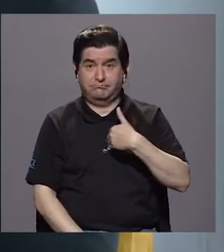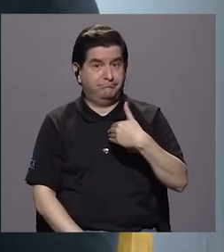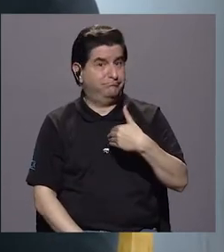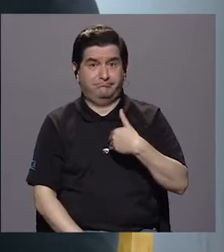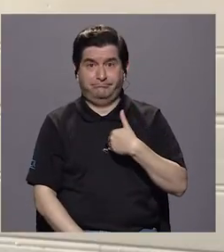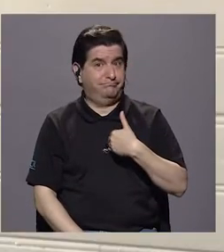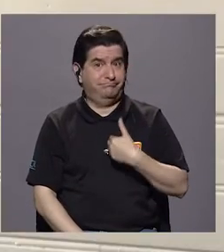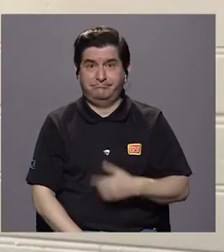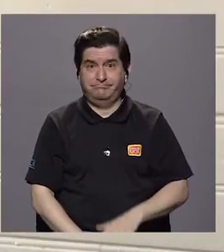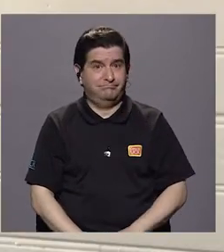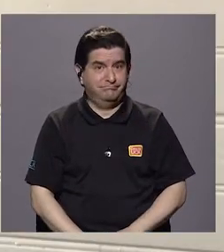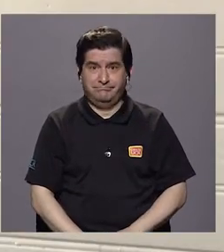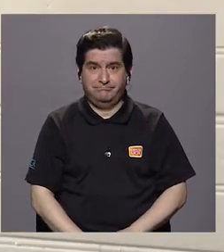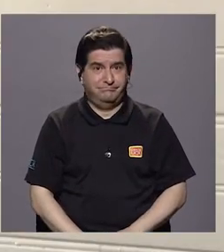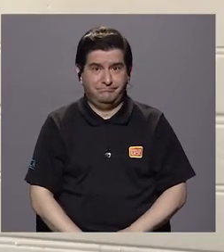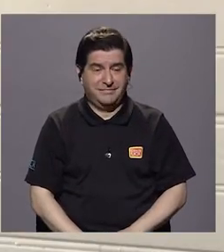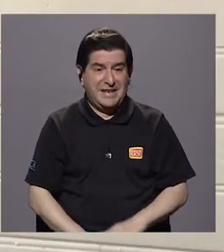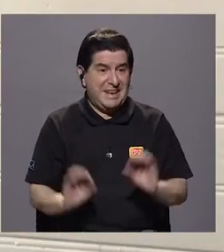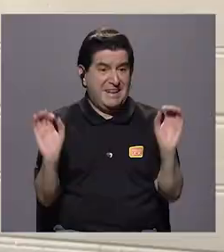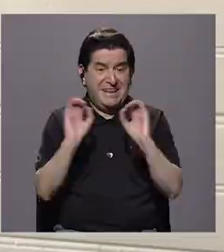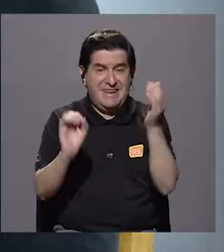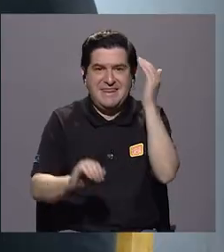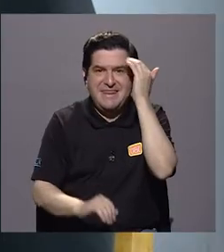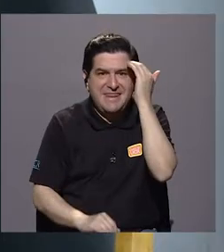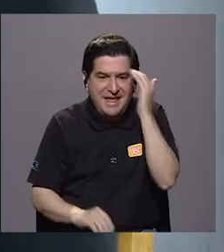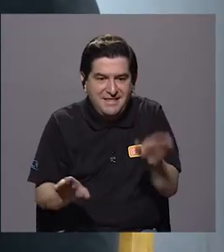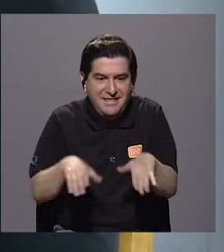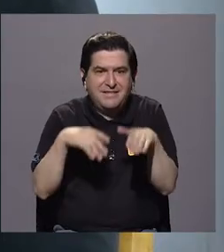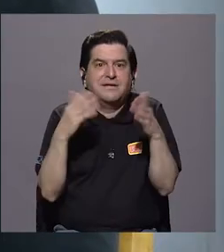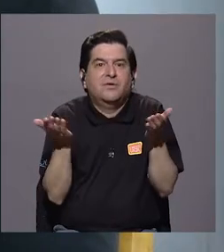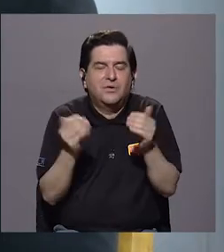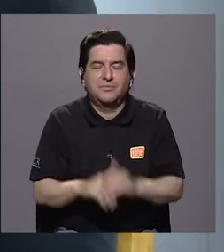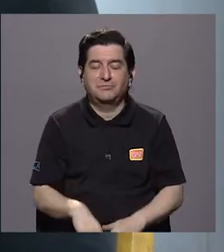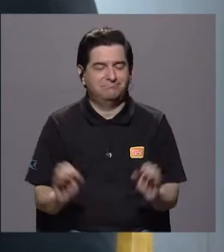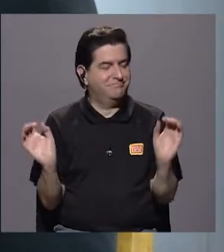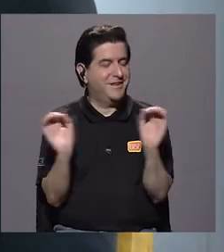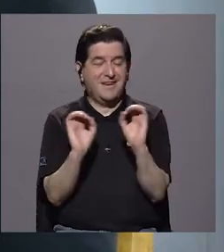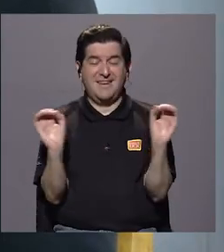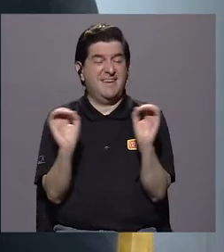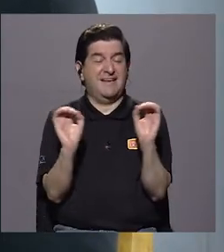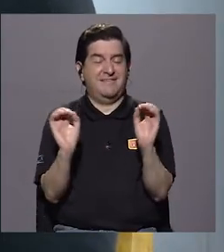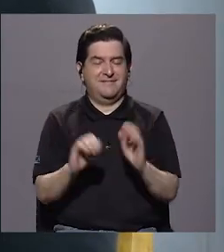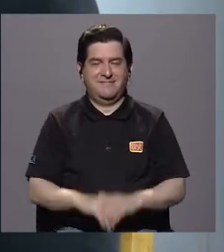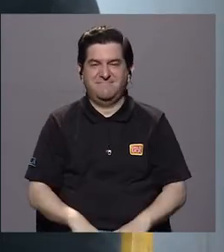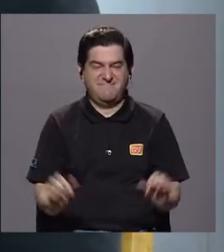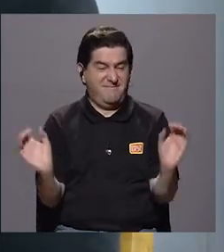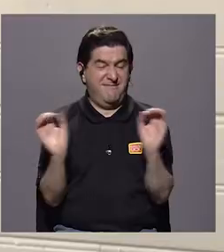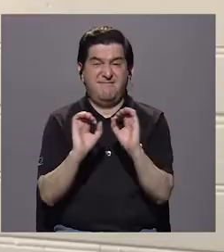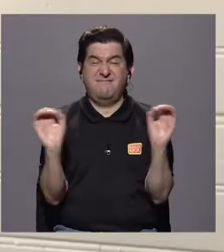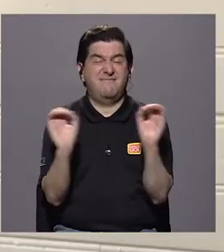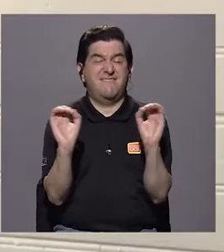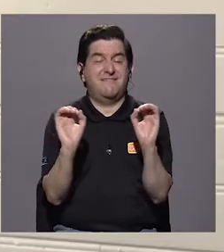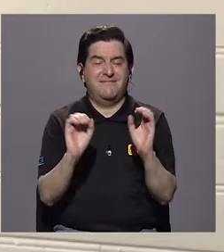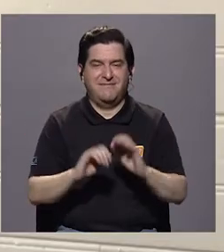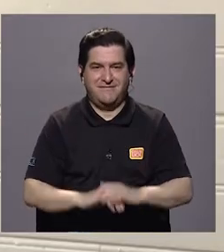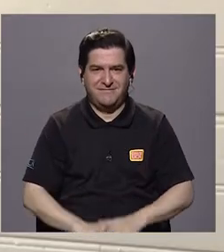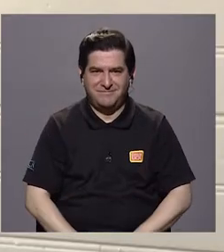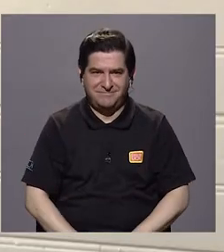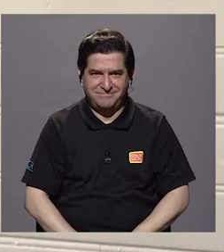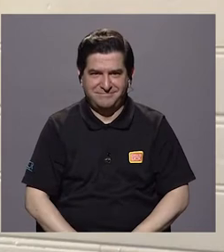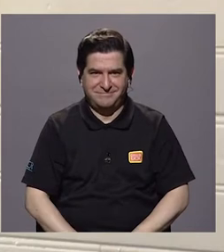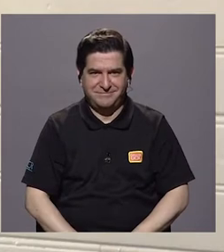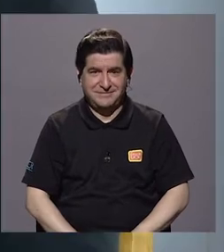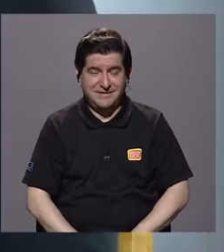ver, el menor conocimiento de cómo hacerlo. Nada. Y lo hizo. Nada. ¿Para qué? Lo sigue haciendo. Sí. Aquí